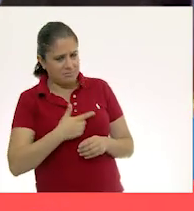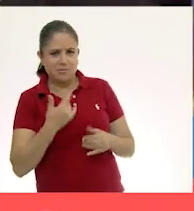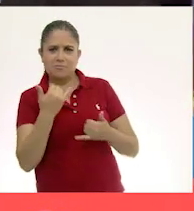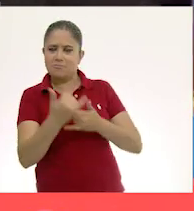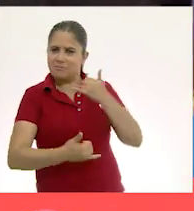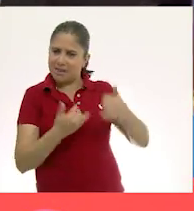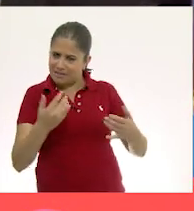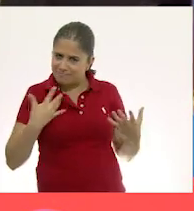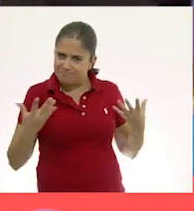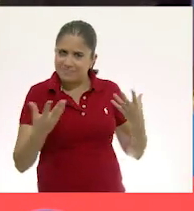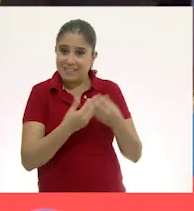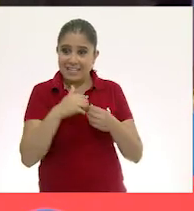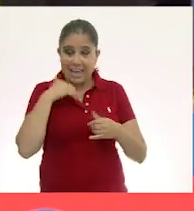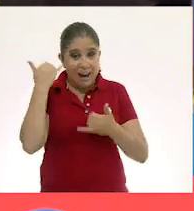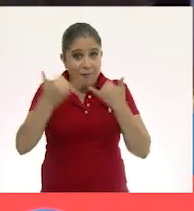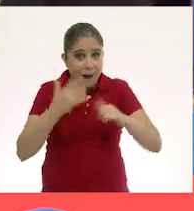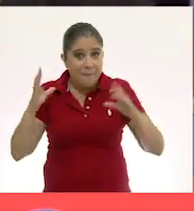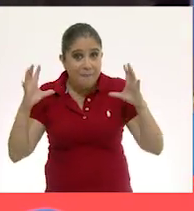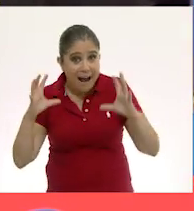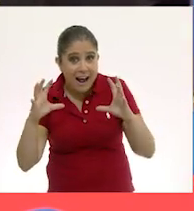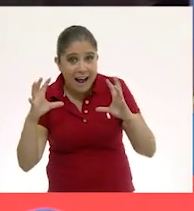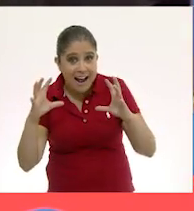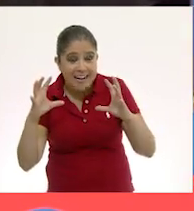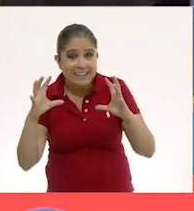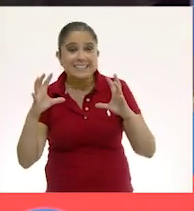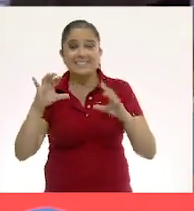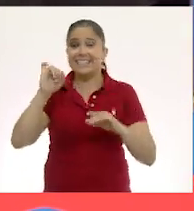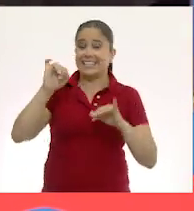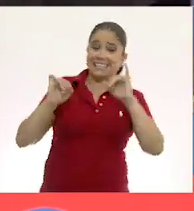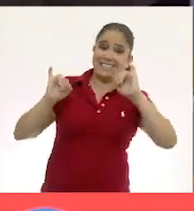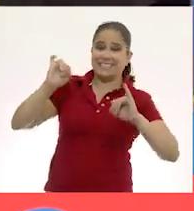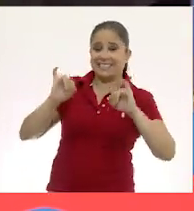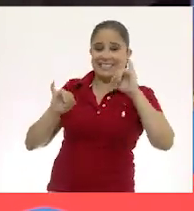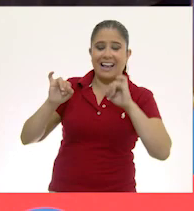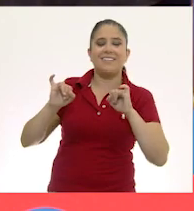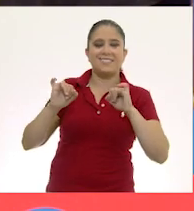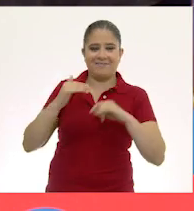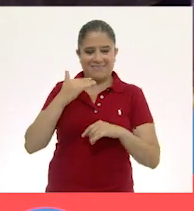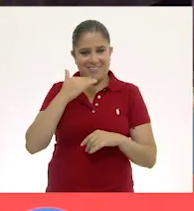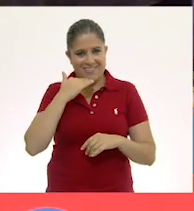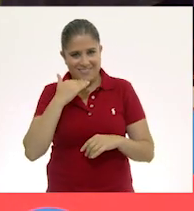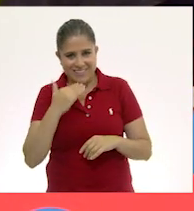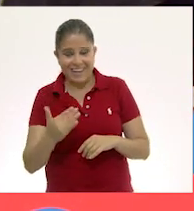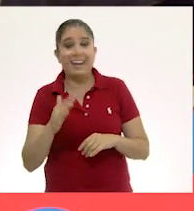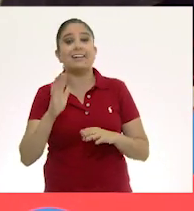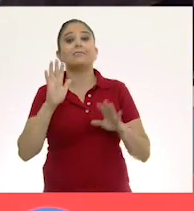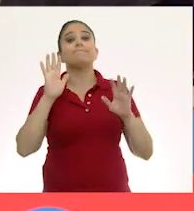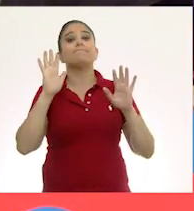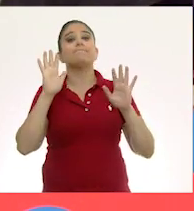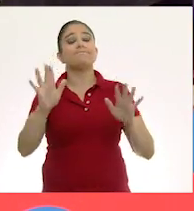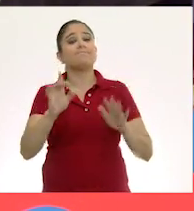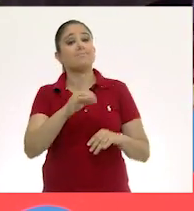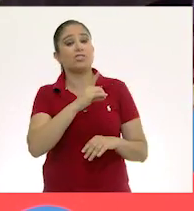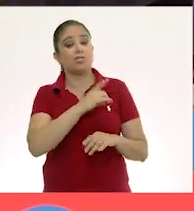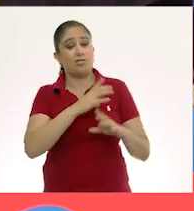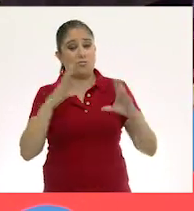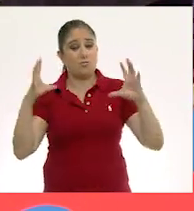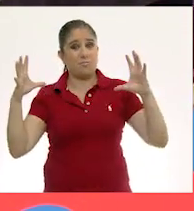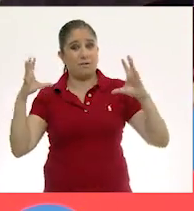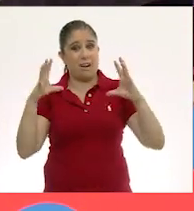¿Quieren jugar con mi balón? Sí, sí, sí, claro. Muy bien. Solo que este